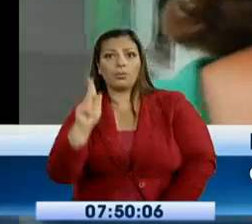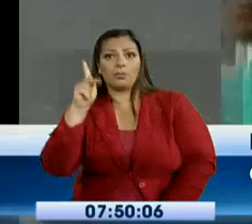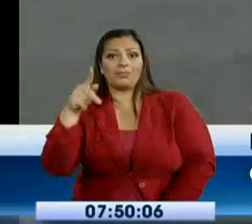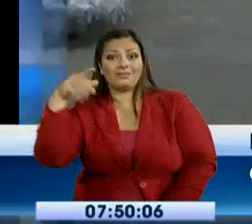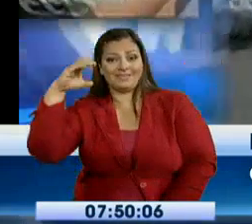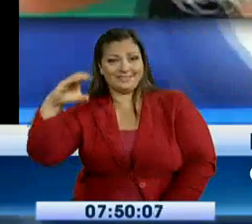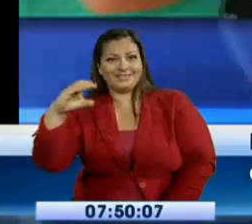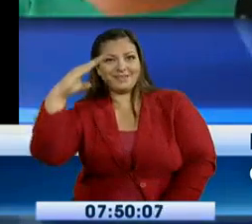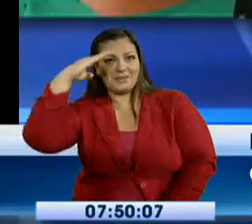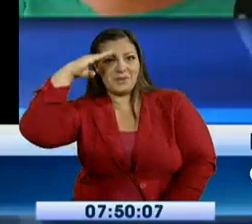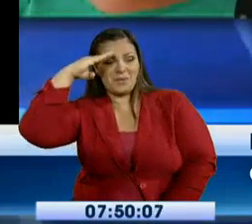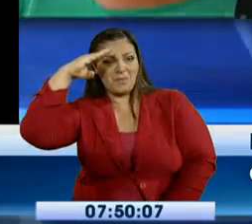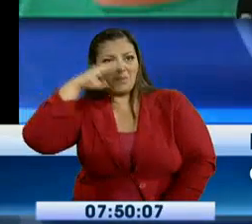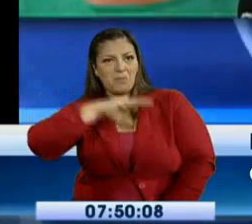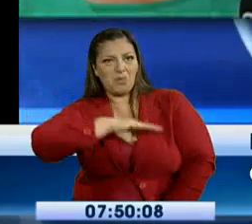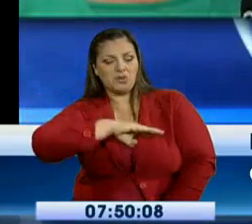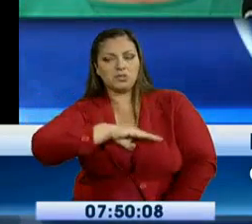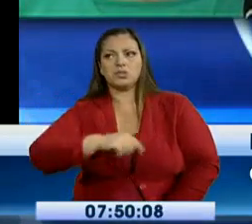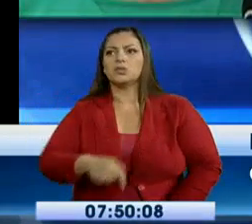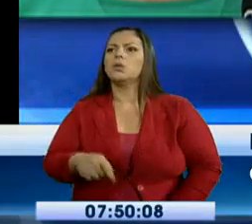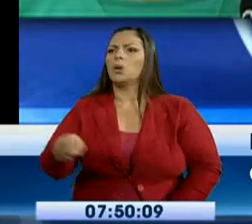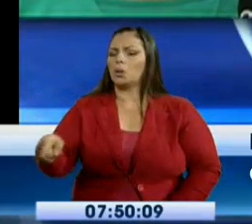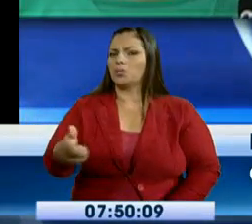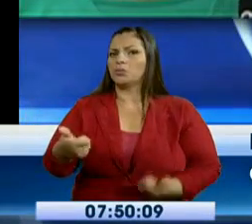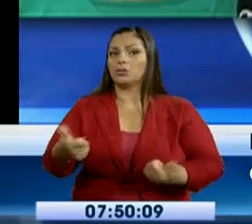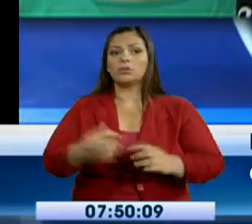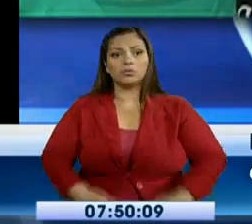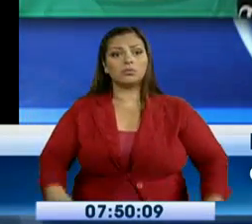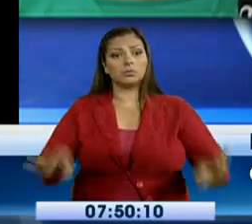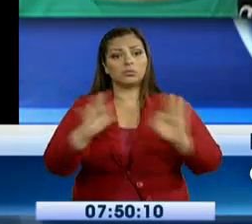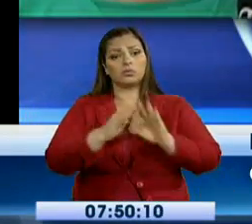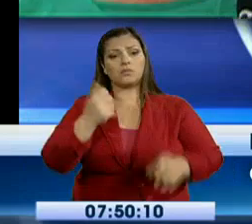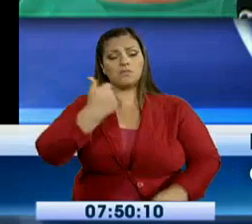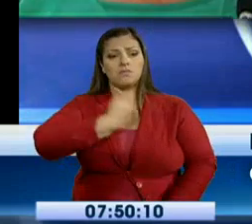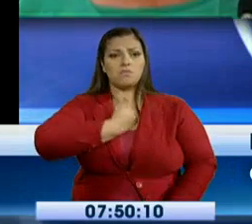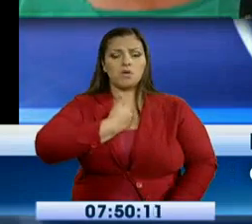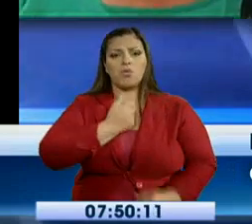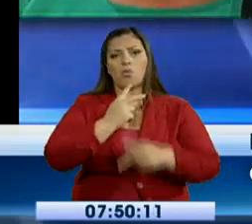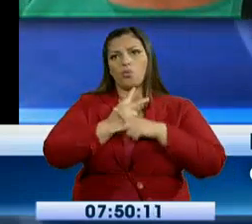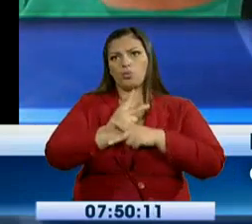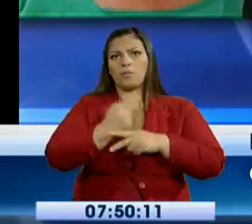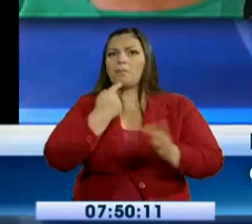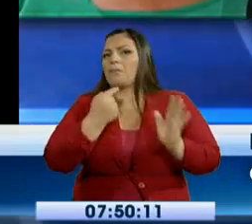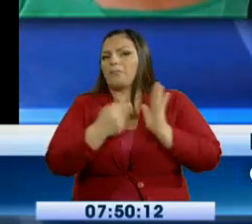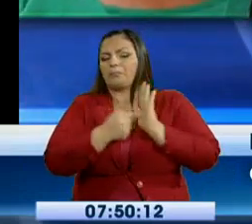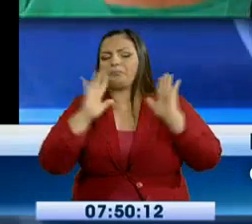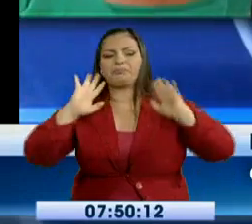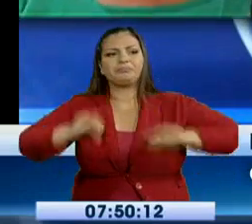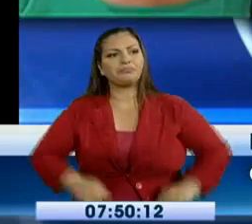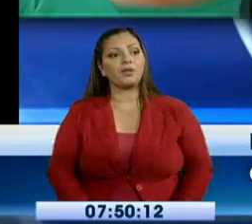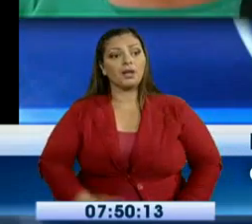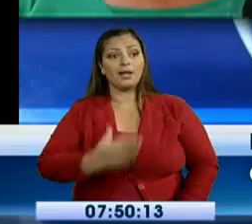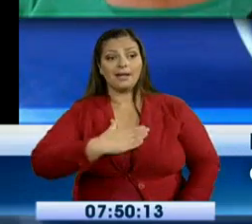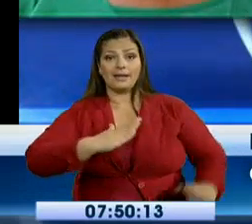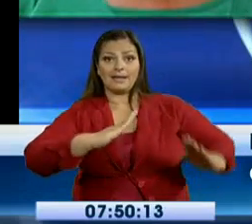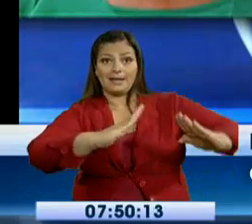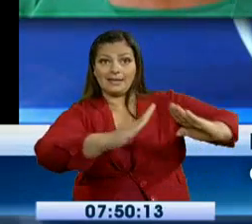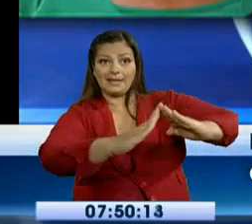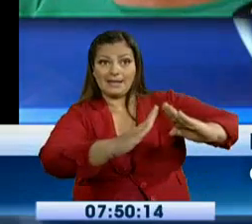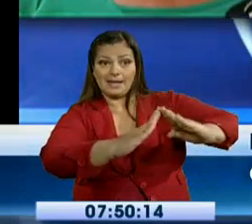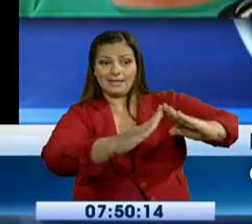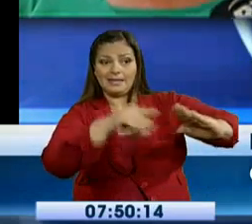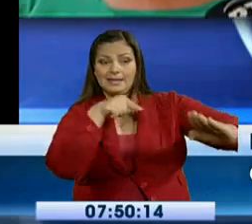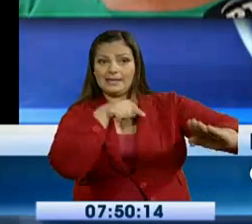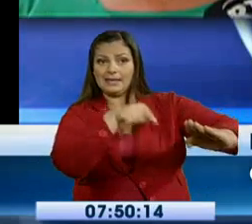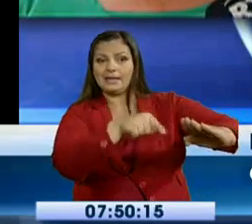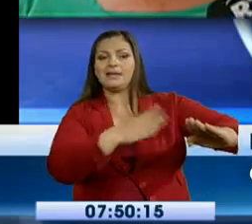en la esquina vive mi mami, al lado vive mi sobrino, del lado de acá vive mi hermana. Salgo de viaje, ñaña, me voy de viaje, mírame la casa. Así mismo al UPC